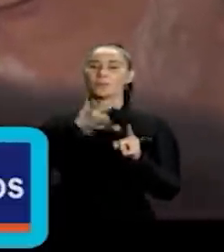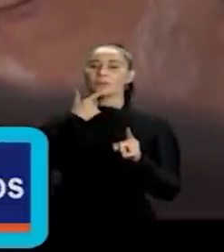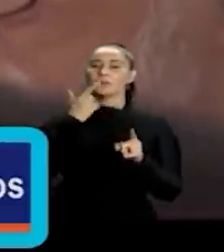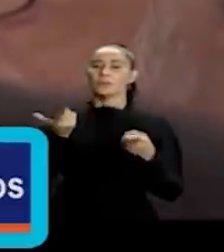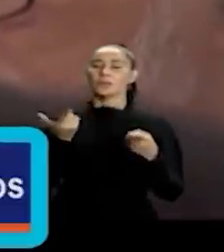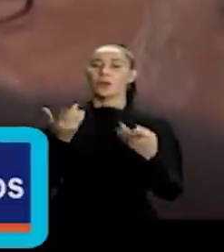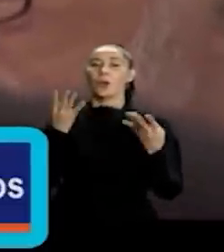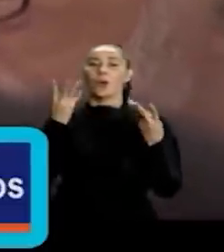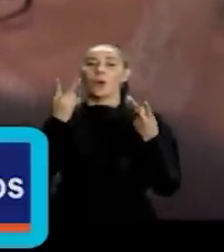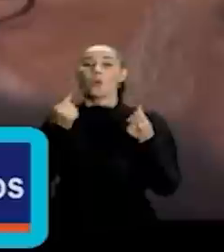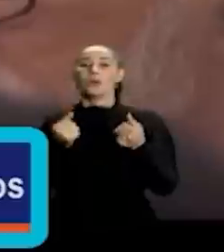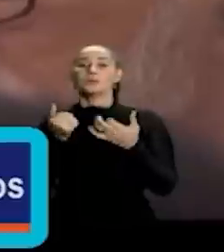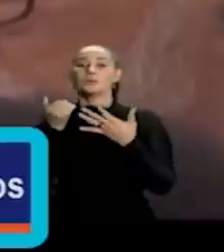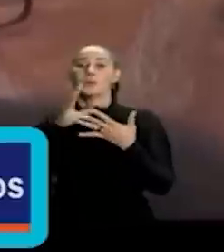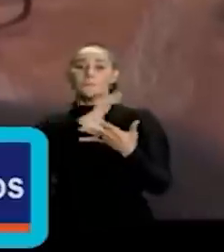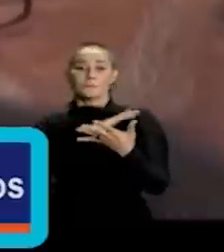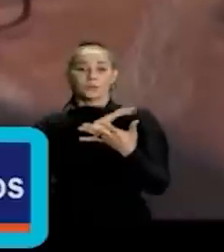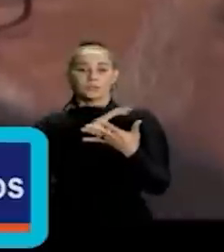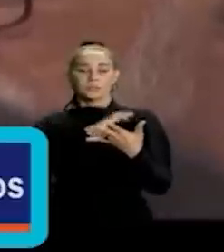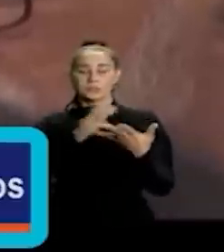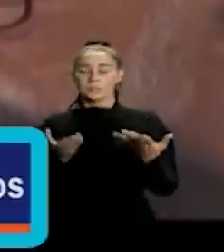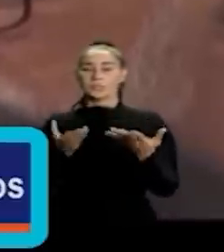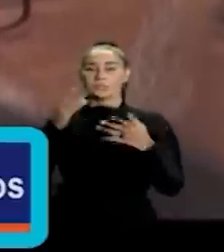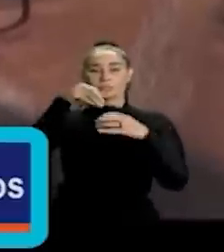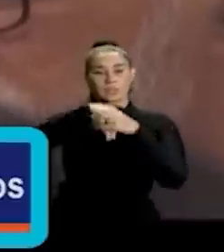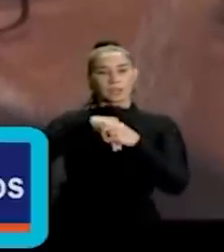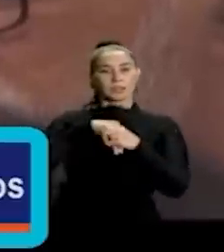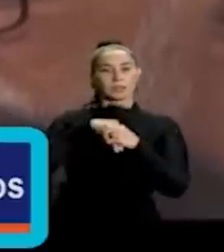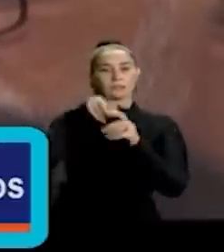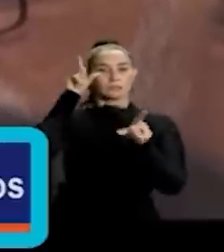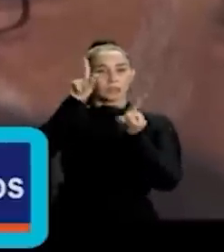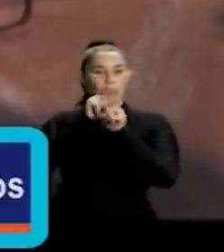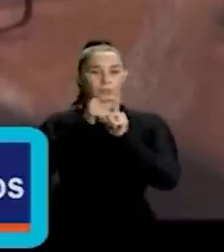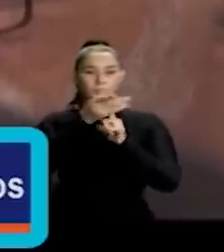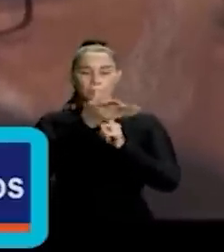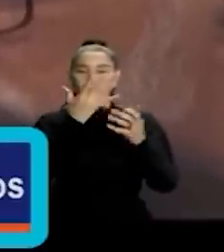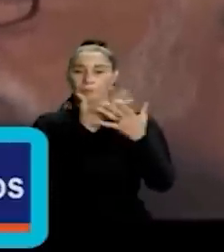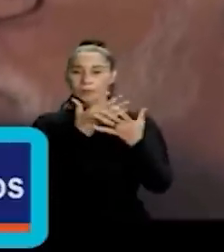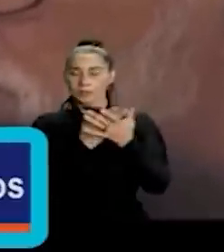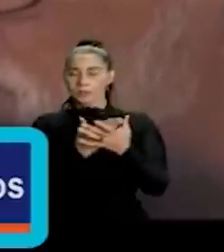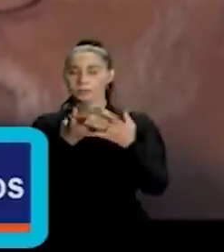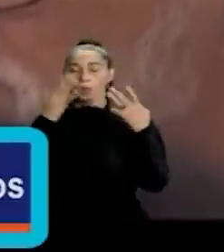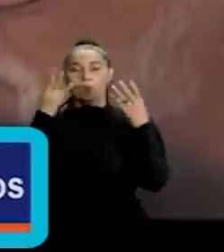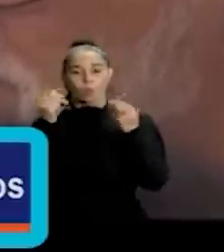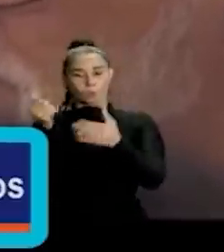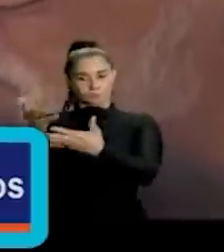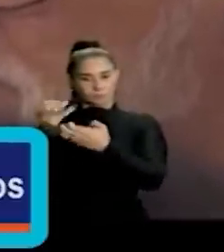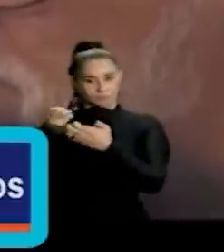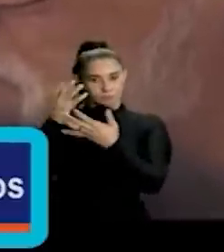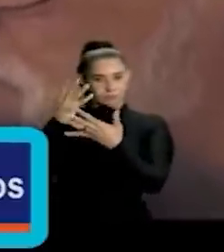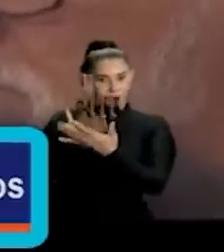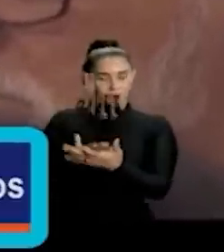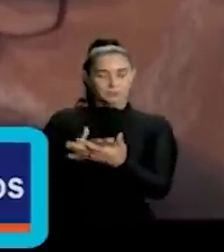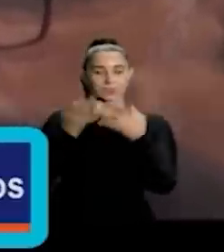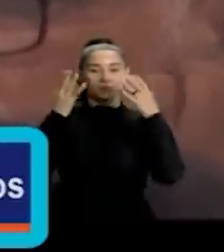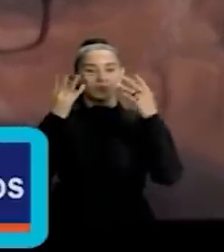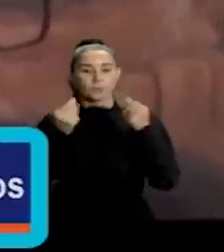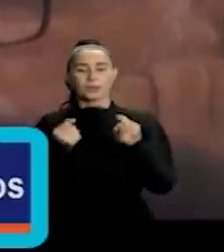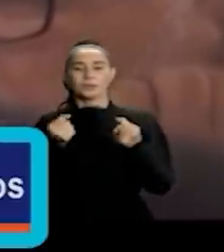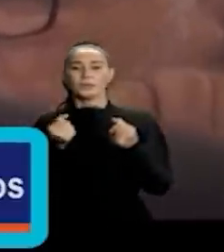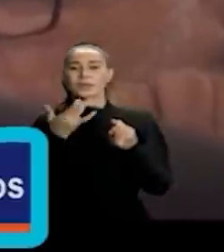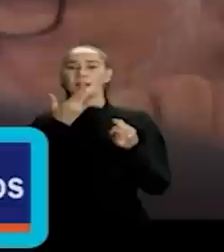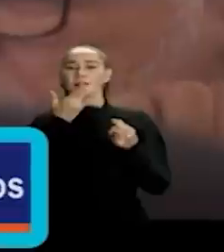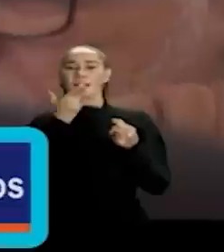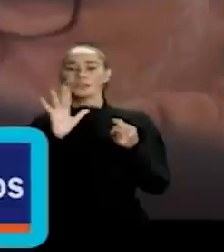digan cuántos policías se supone están implicados, cuántos están detenidos y qué hay de la